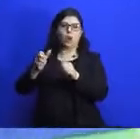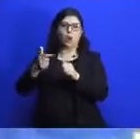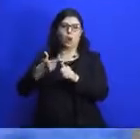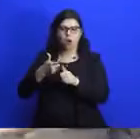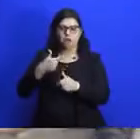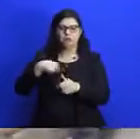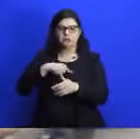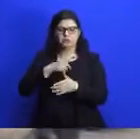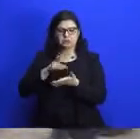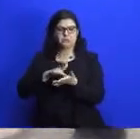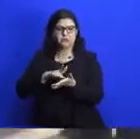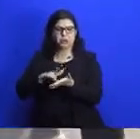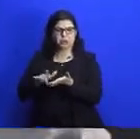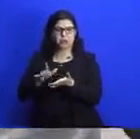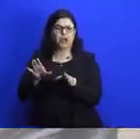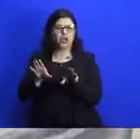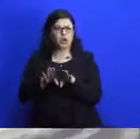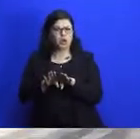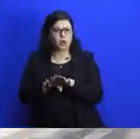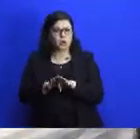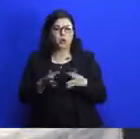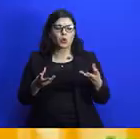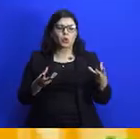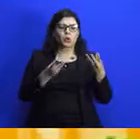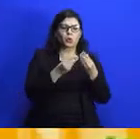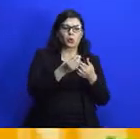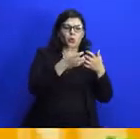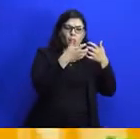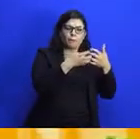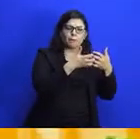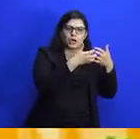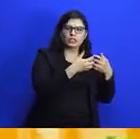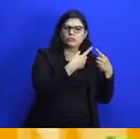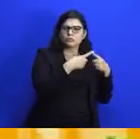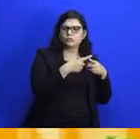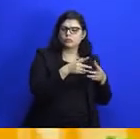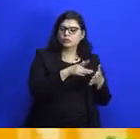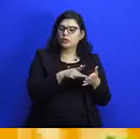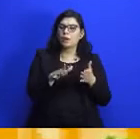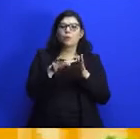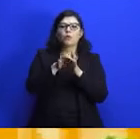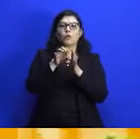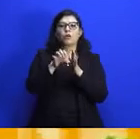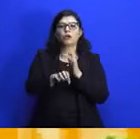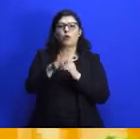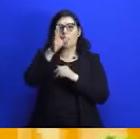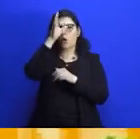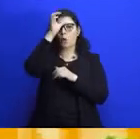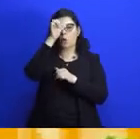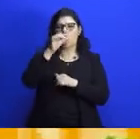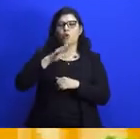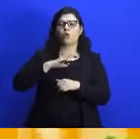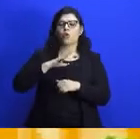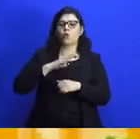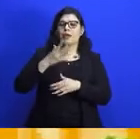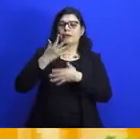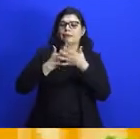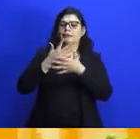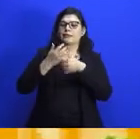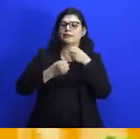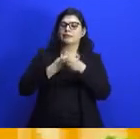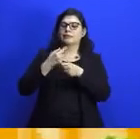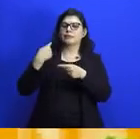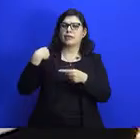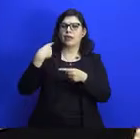diferentes acciones con empresas y organizaciones. Un ejemplo de esto es el acuerdo que celebró hace más de 15 años